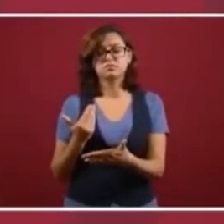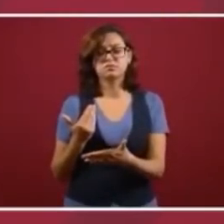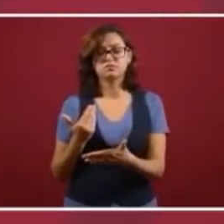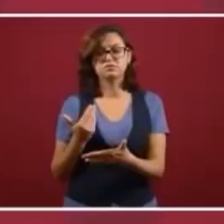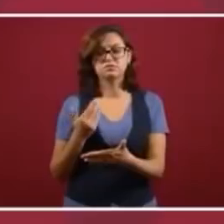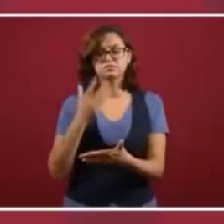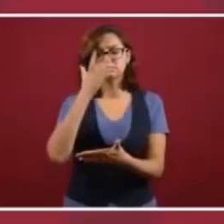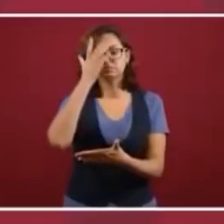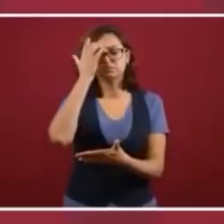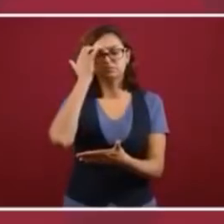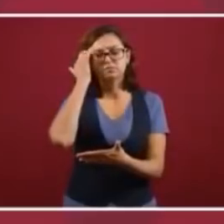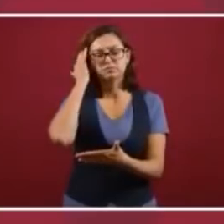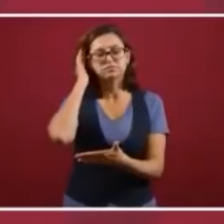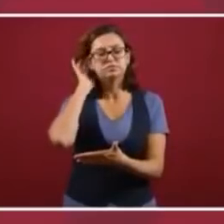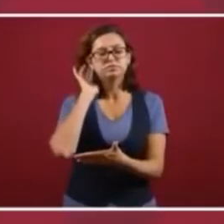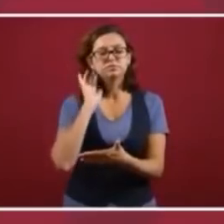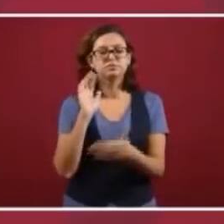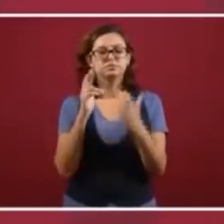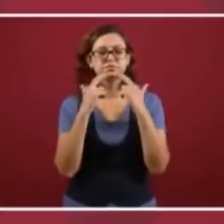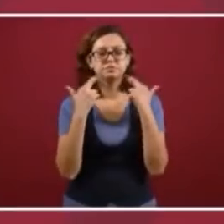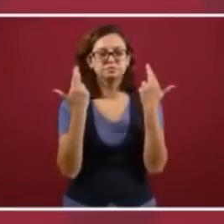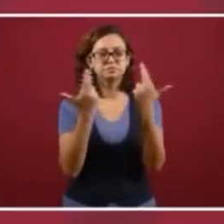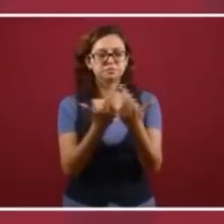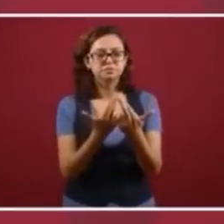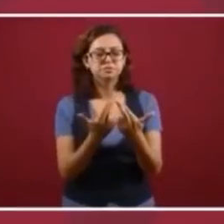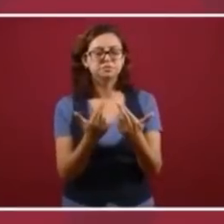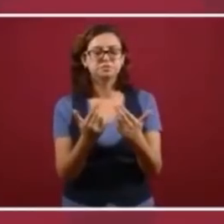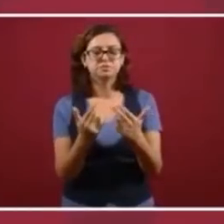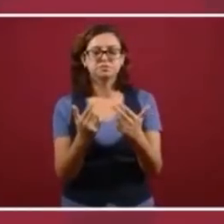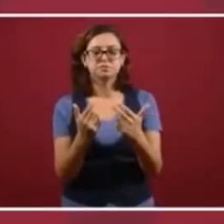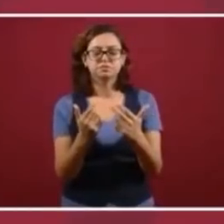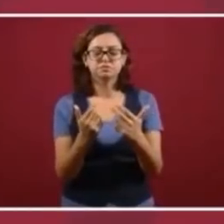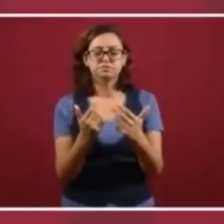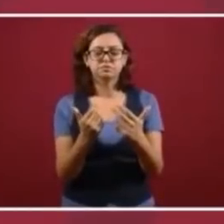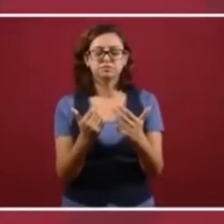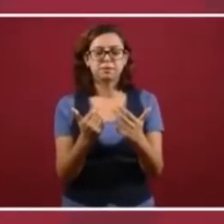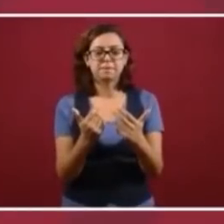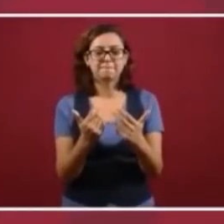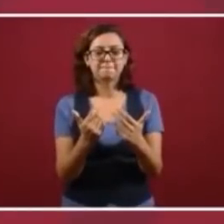una reunión, una comida con